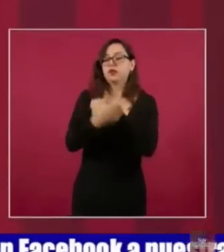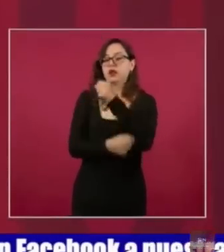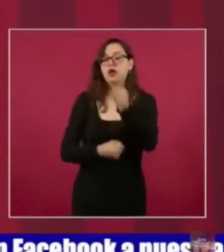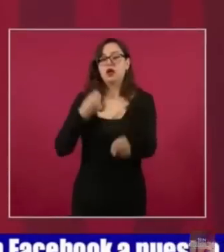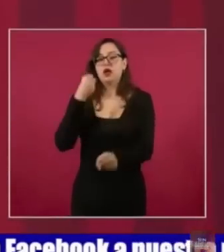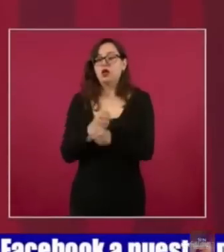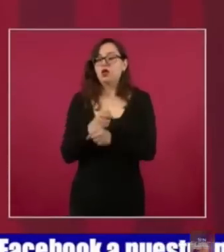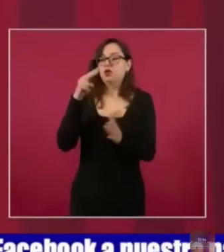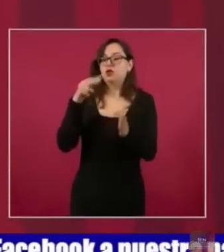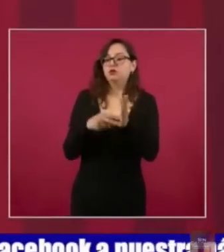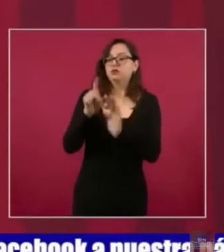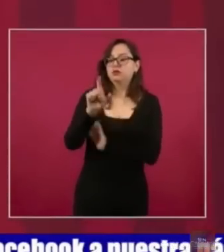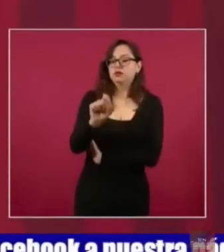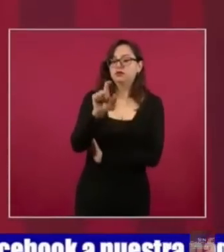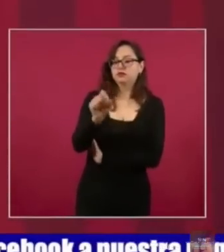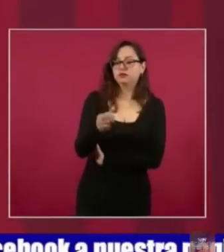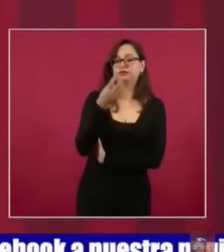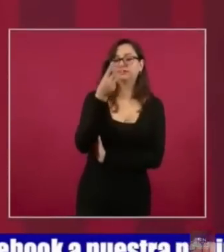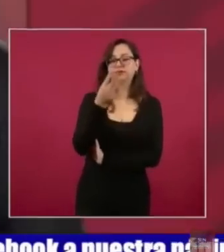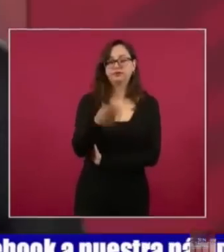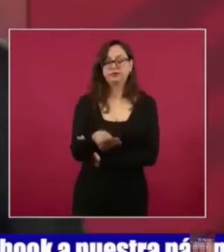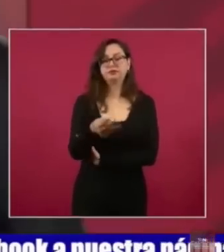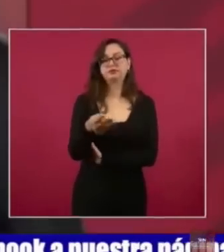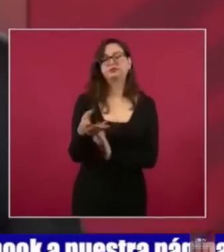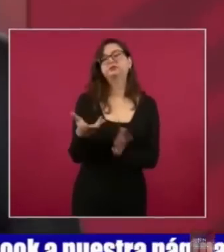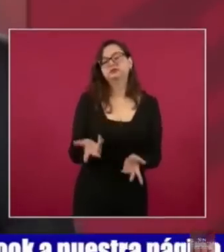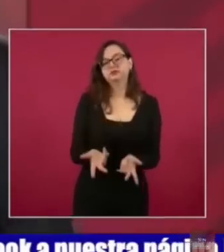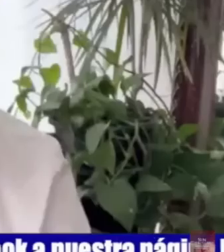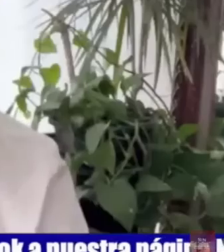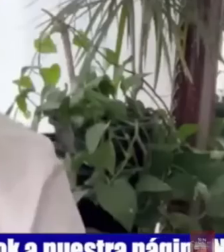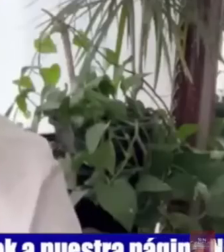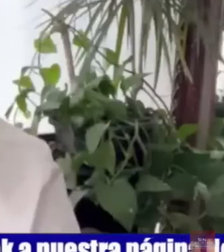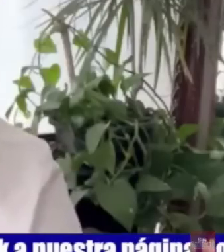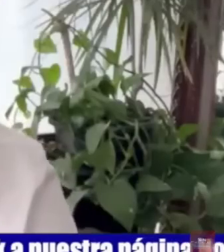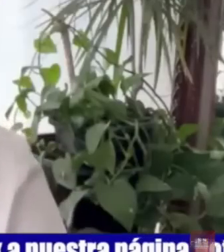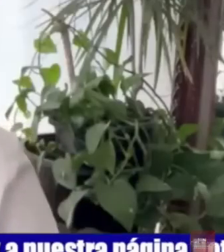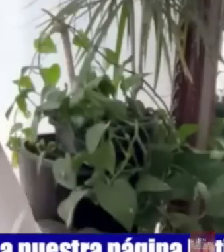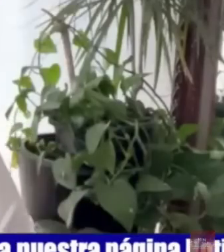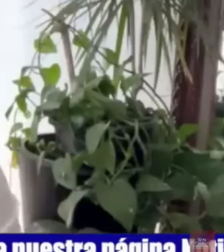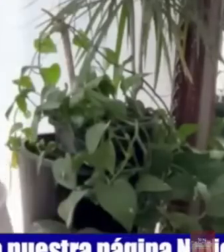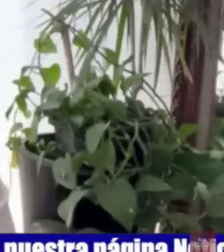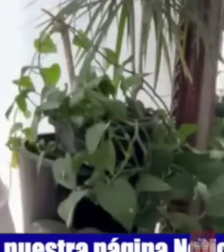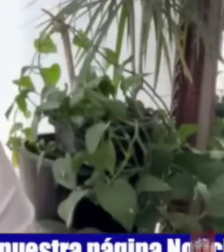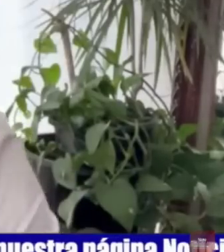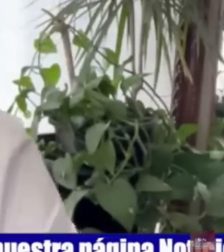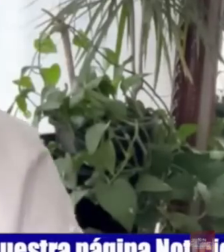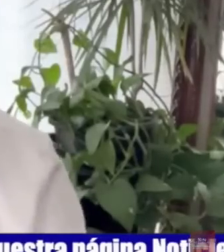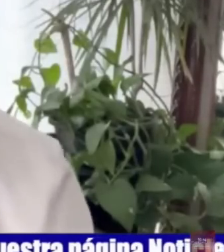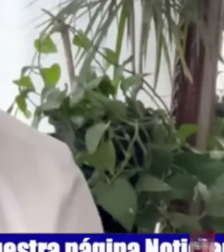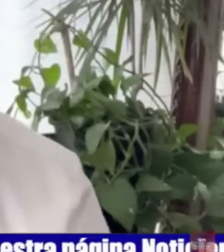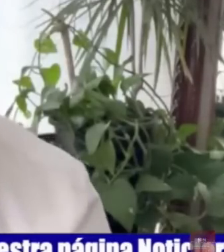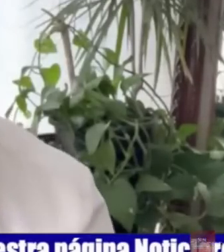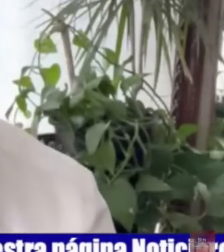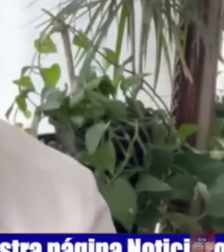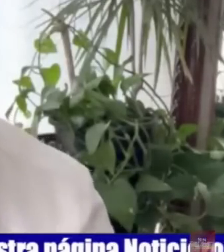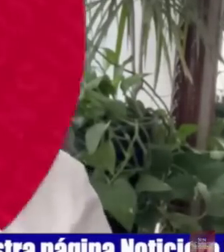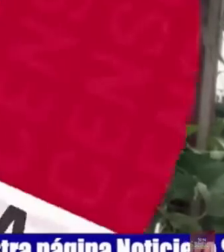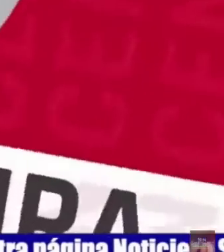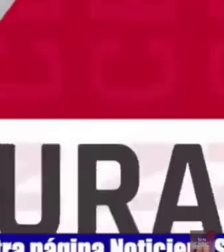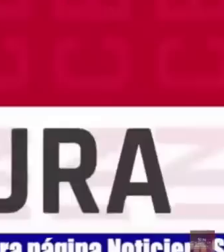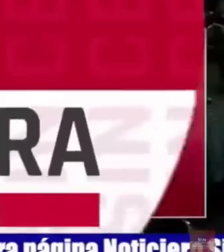Aristegui promovió en algún momento o desde sus trincheras se promovió al hoy consejero presidente del